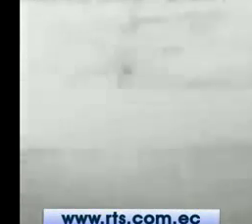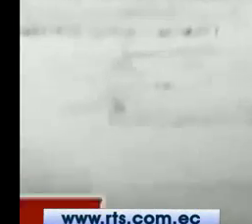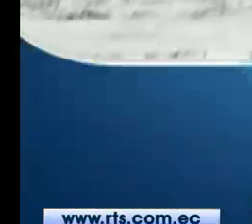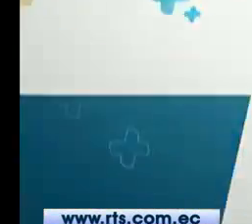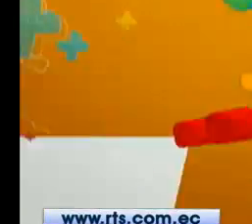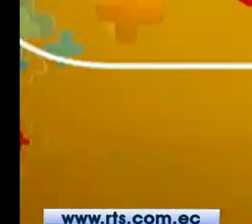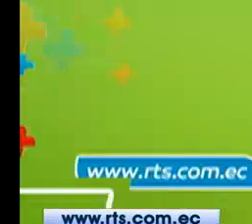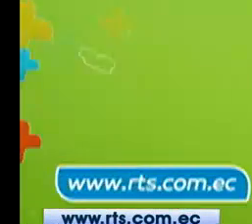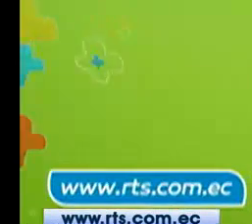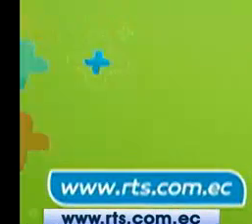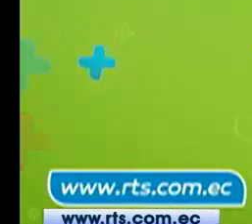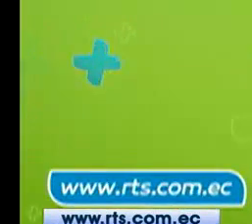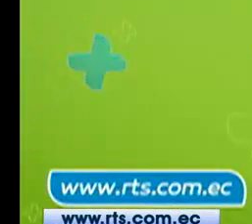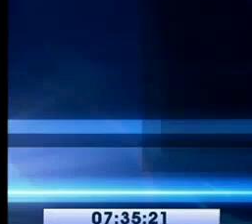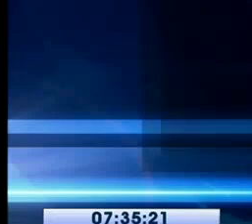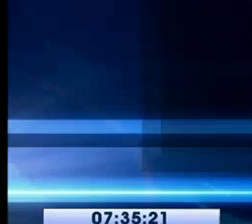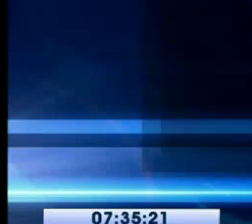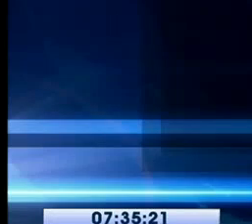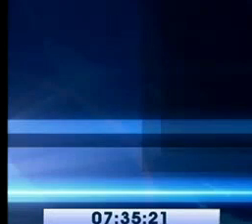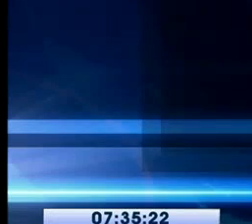las autoridades.